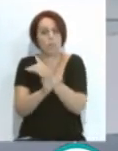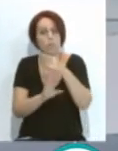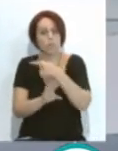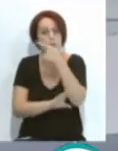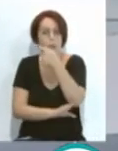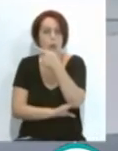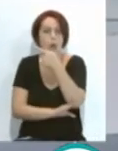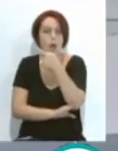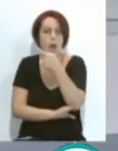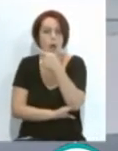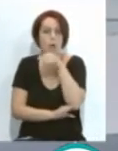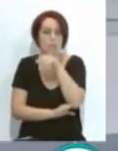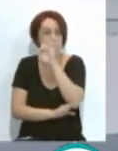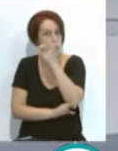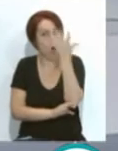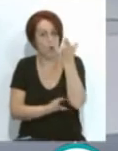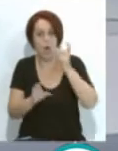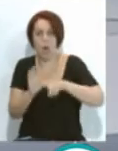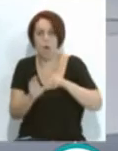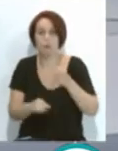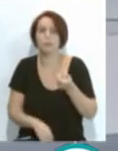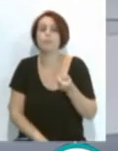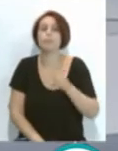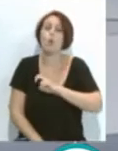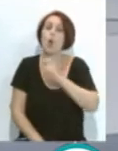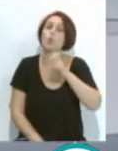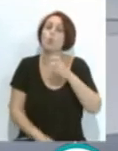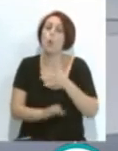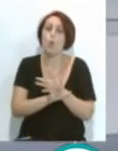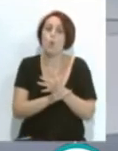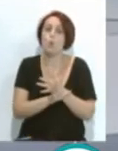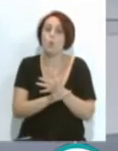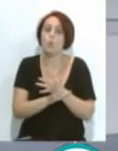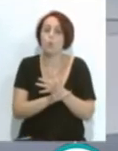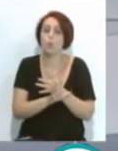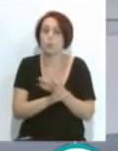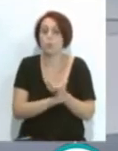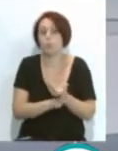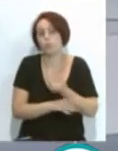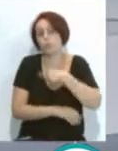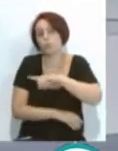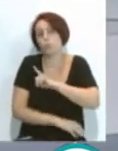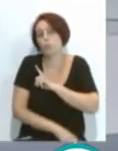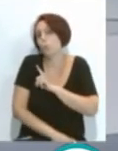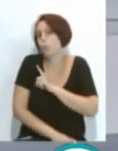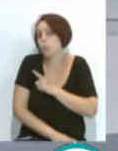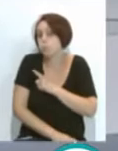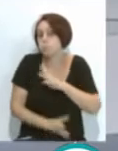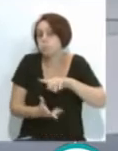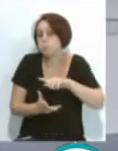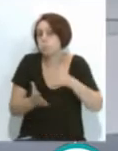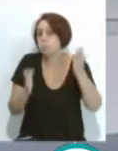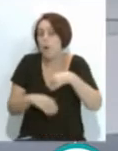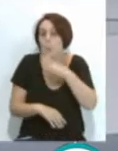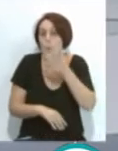con el Girona. Y había otro jugador que no teníamos noticias de él porque fue a